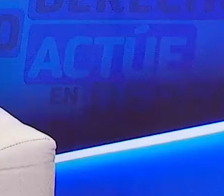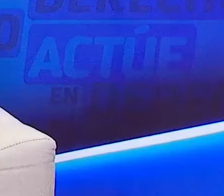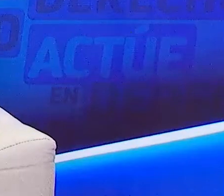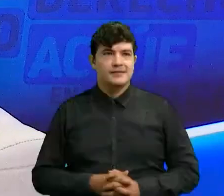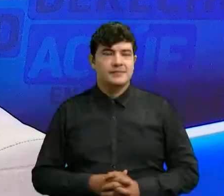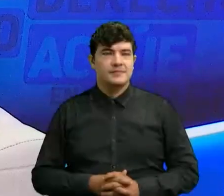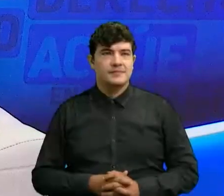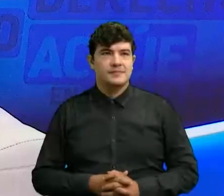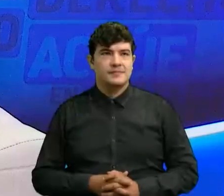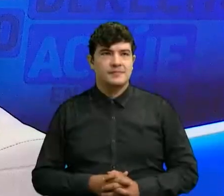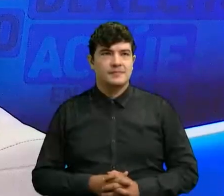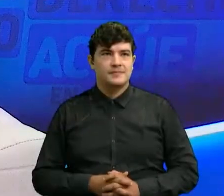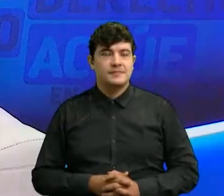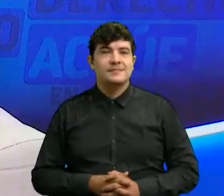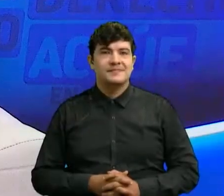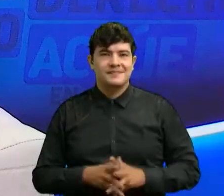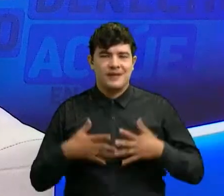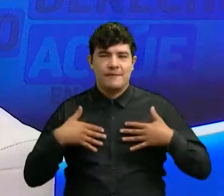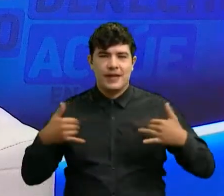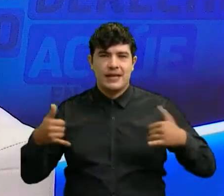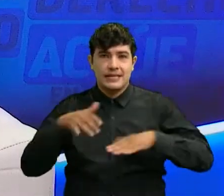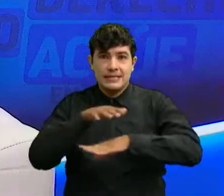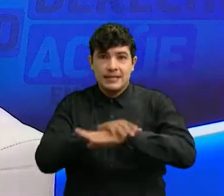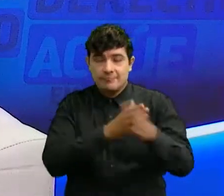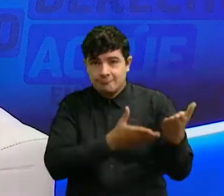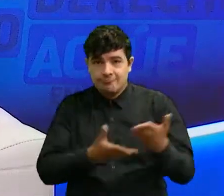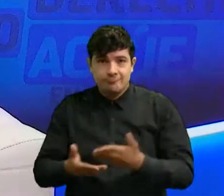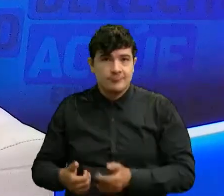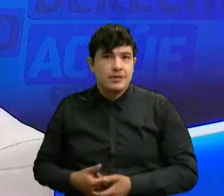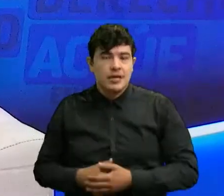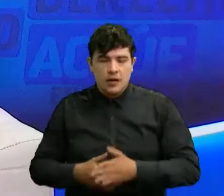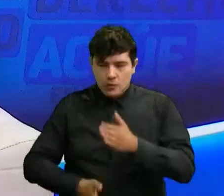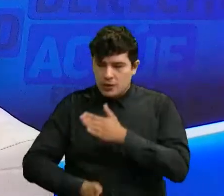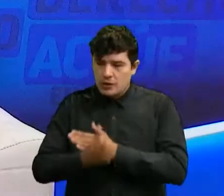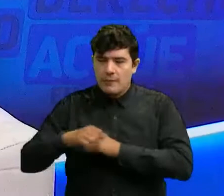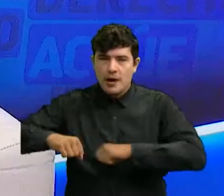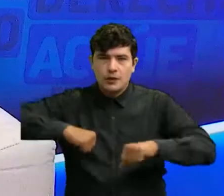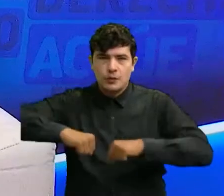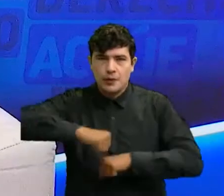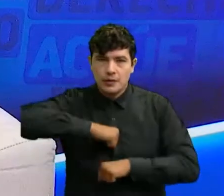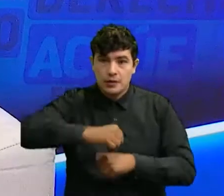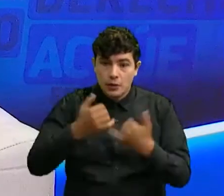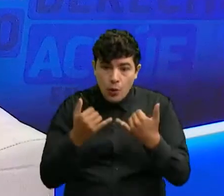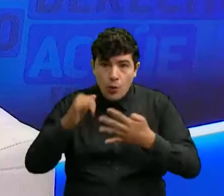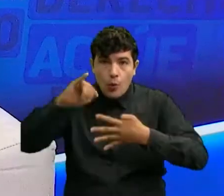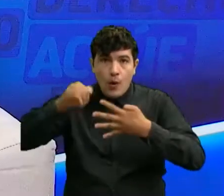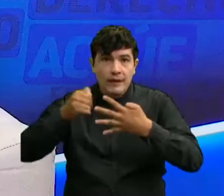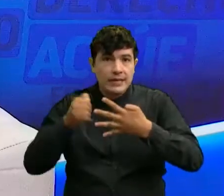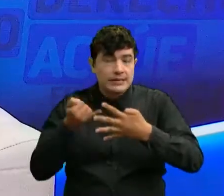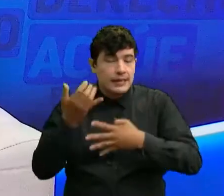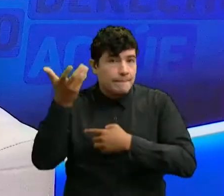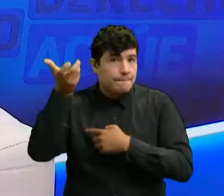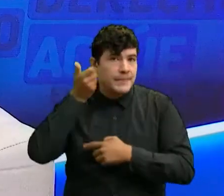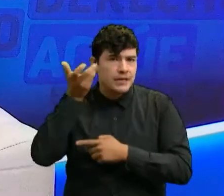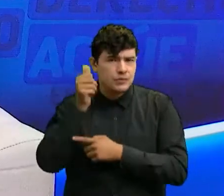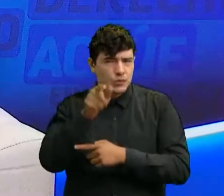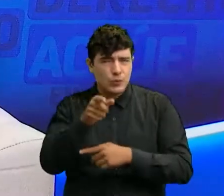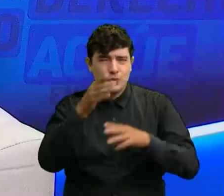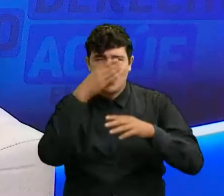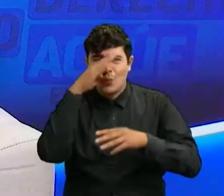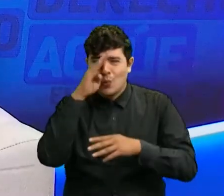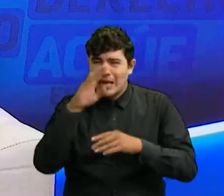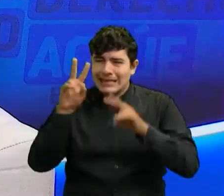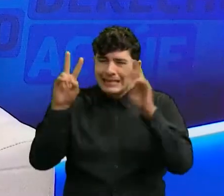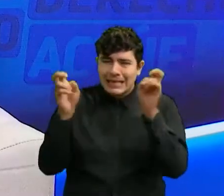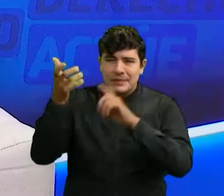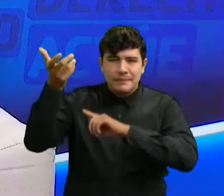Feliz tarde, continuamos en Actúen Derecho, hoy jueves de pensiones, pero si usted tiene alguna inquietud con respecto a las pensiones,